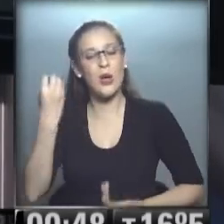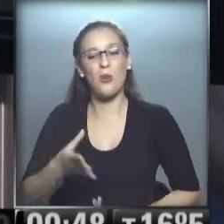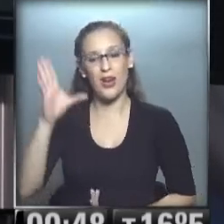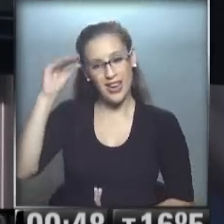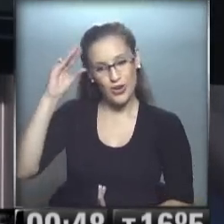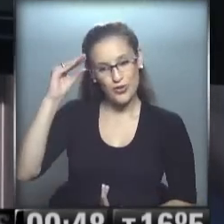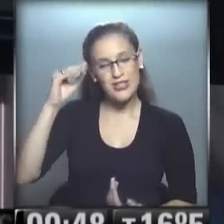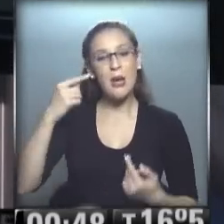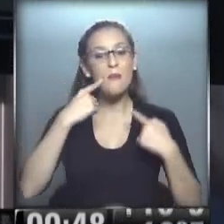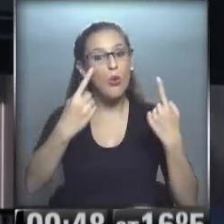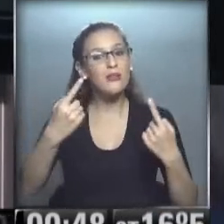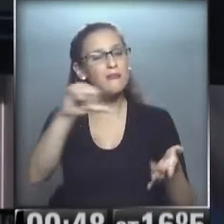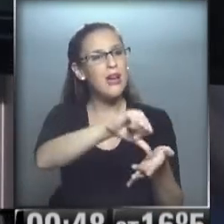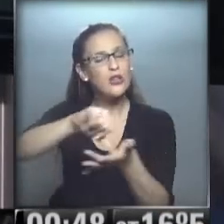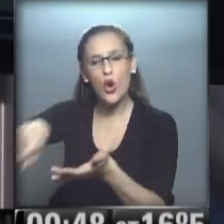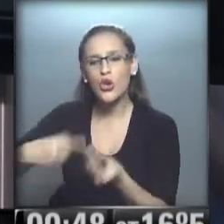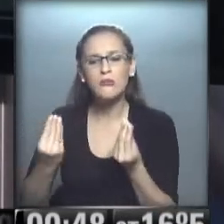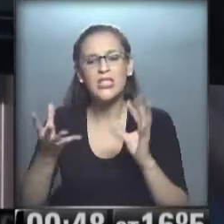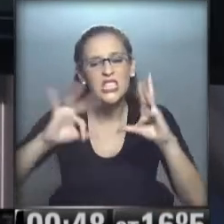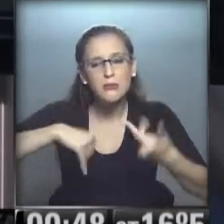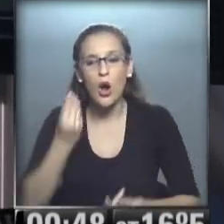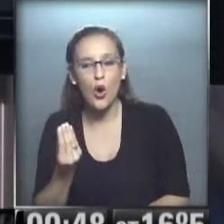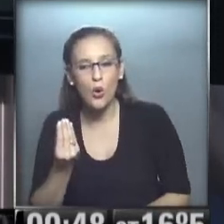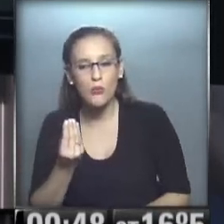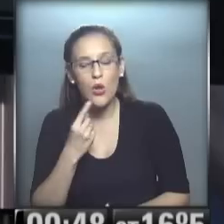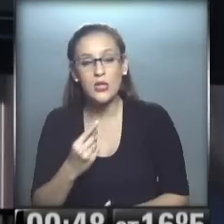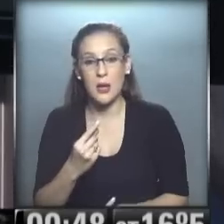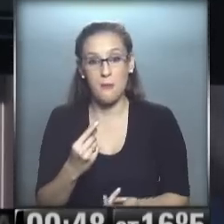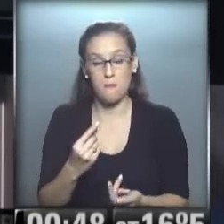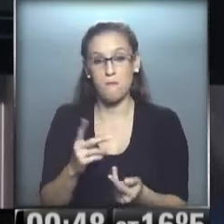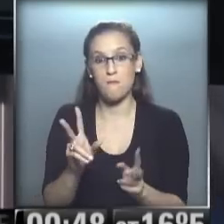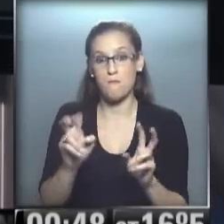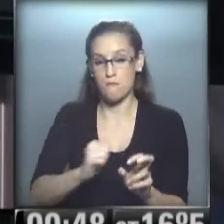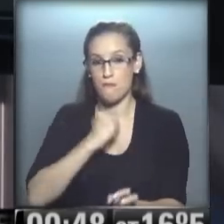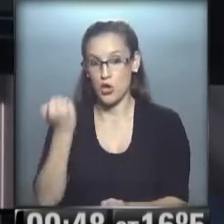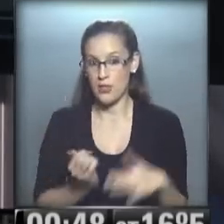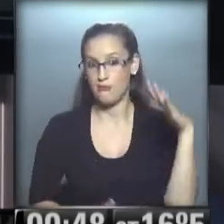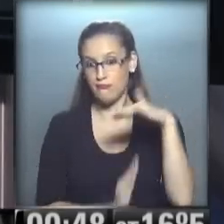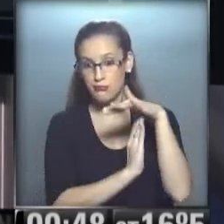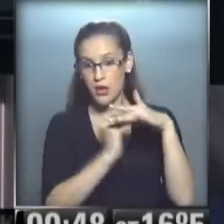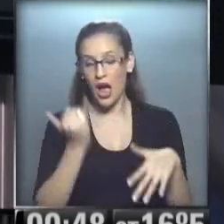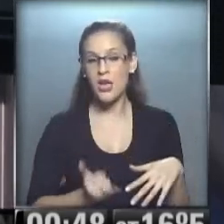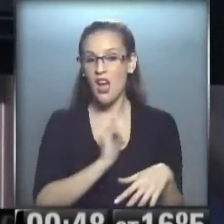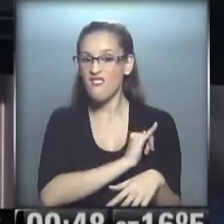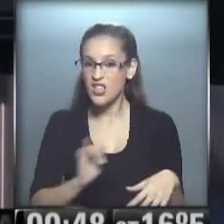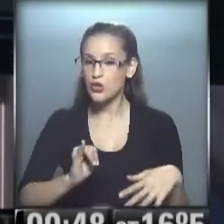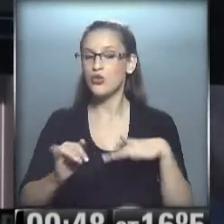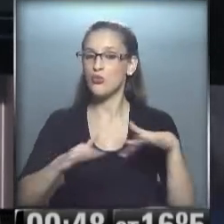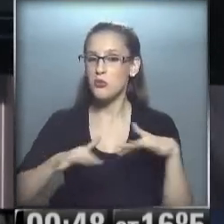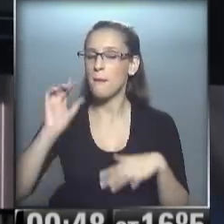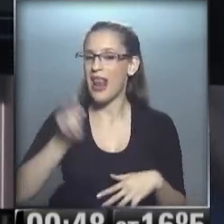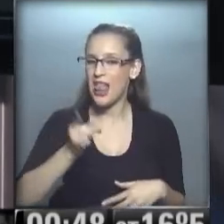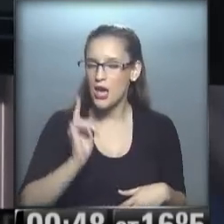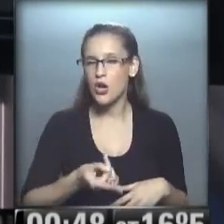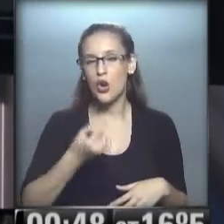el país para ver qué pasa hoy con el tiempo, cómo salimos y empezamos con lo más importante. Hay un aviso de alerta meteorológico, acá lo vemos en la imagen